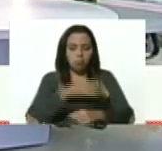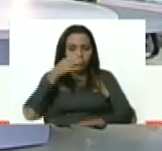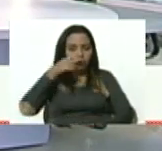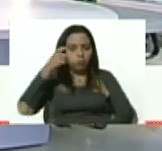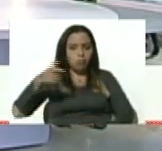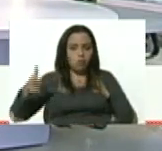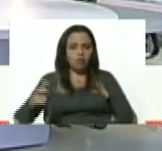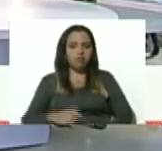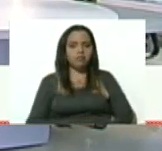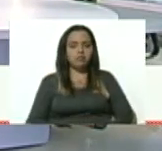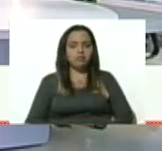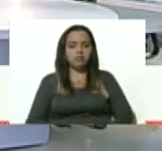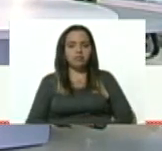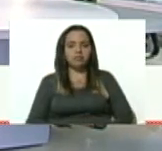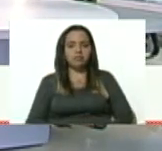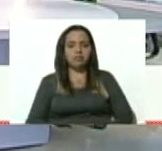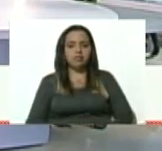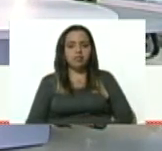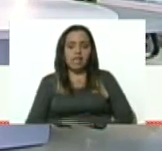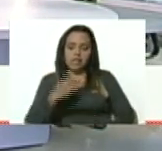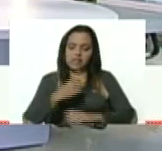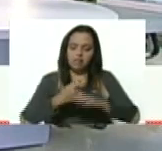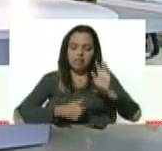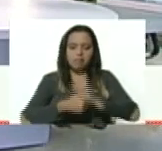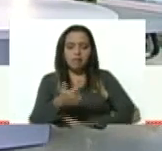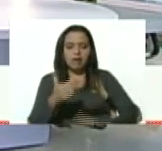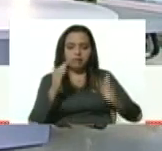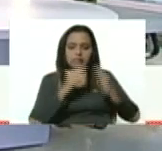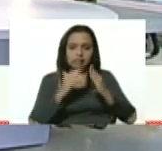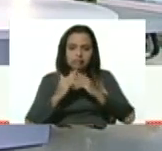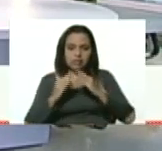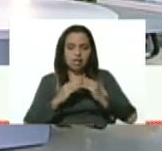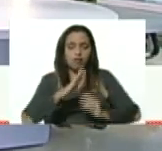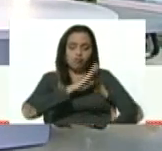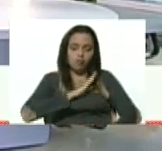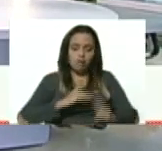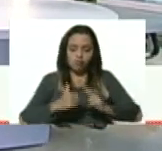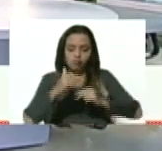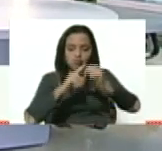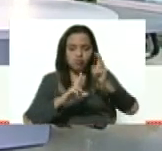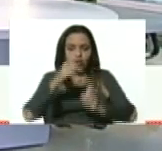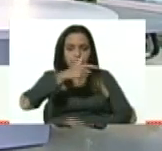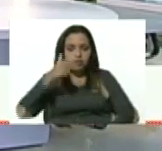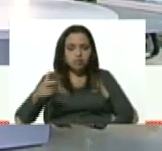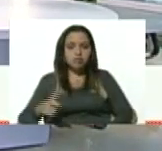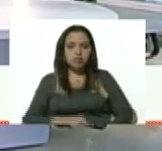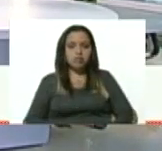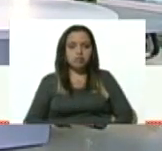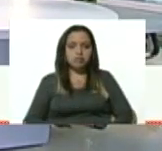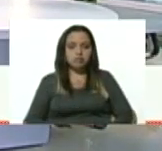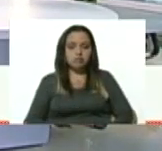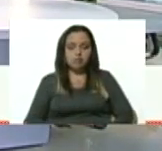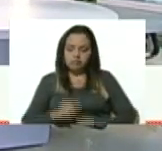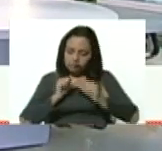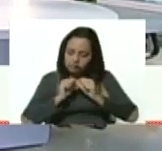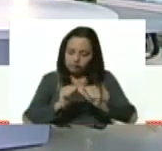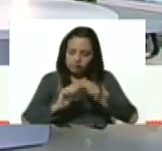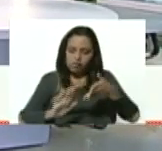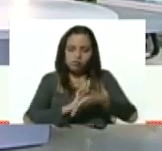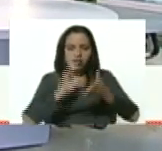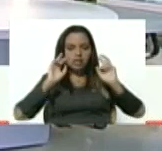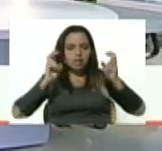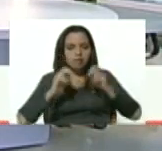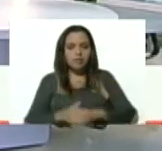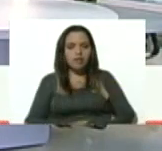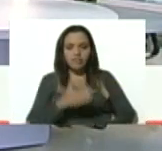Cada vez deben ser más las viviendas autoconstruidas por el poder popular. Sigo insistiendo en ese tema. Al Frente Francisco